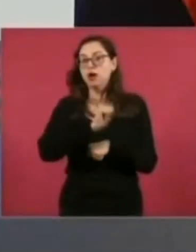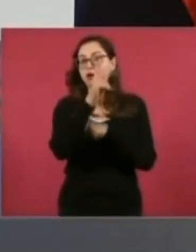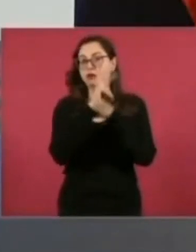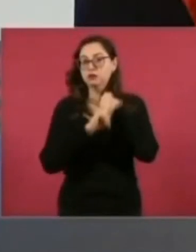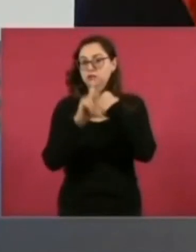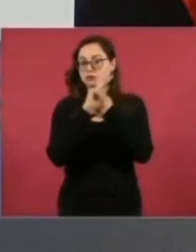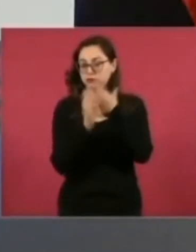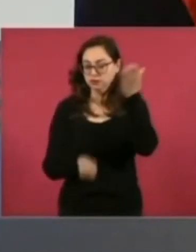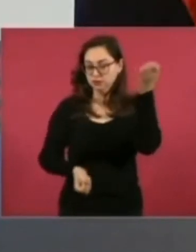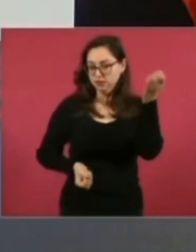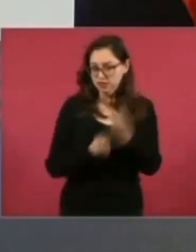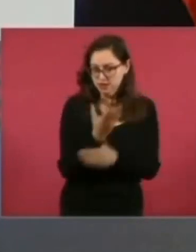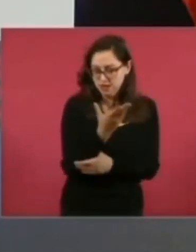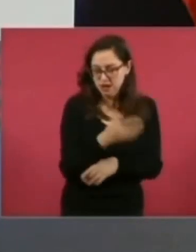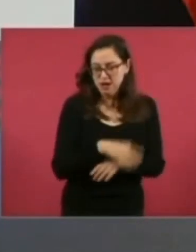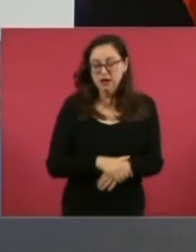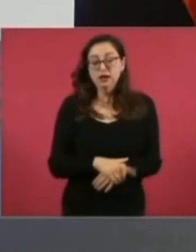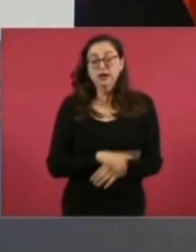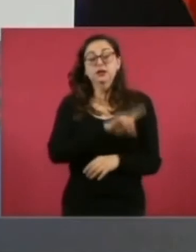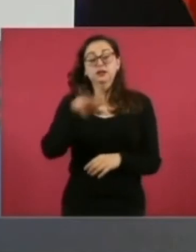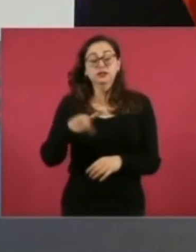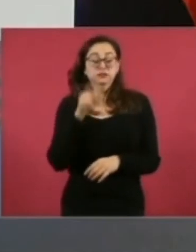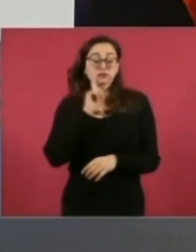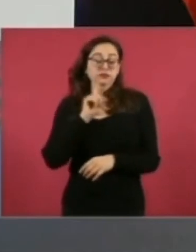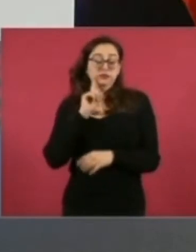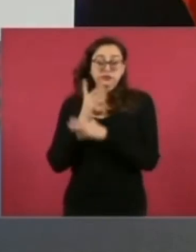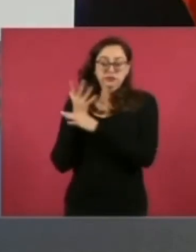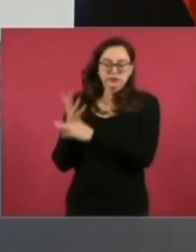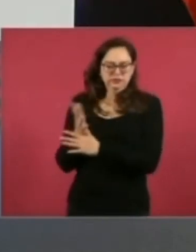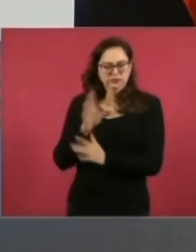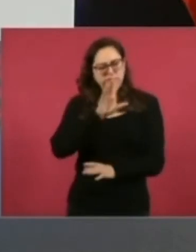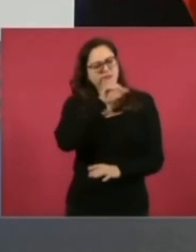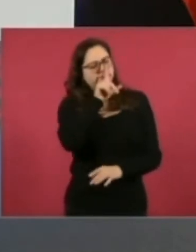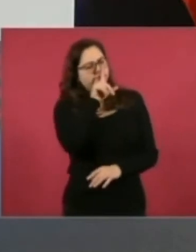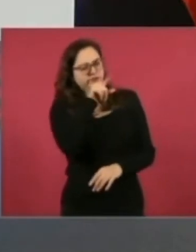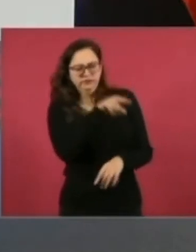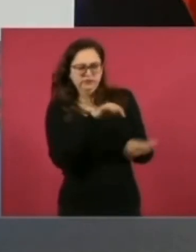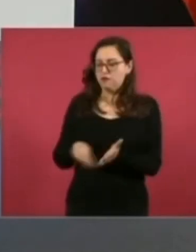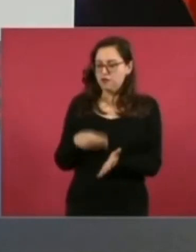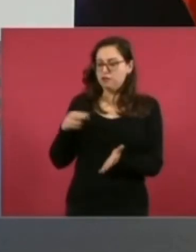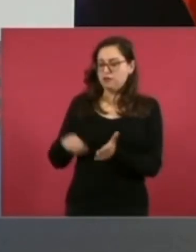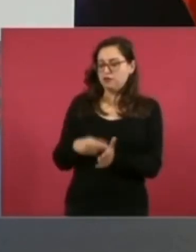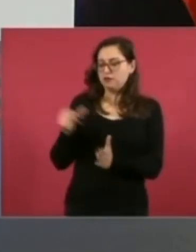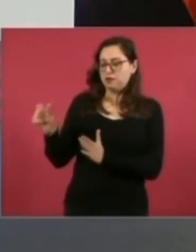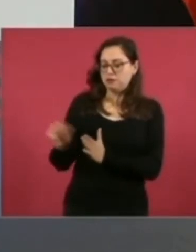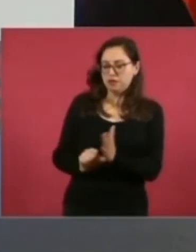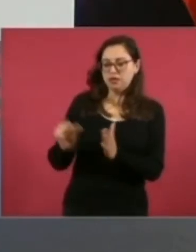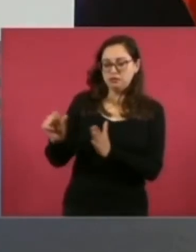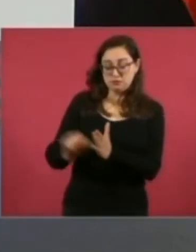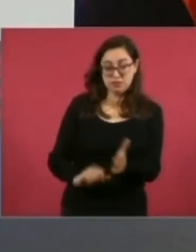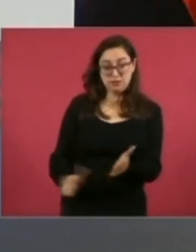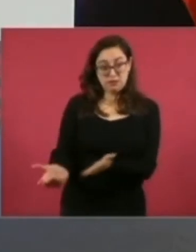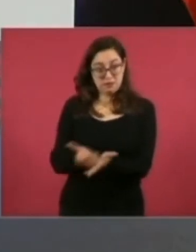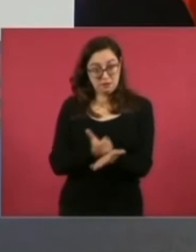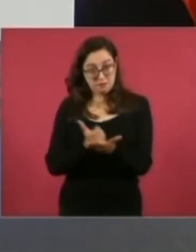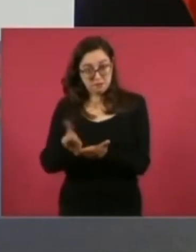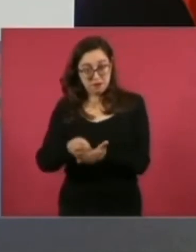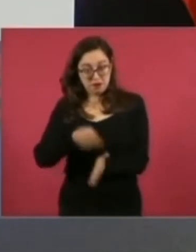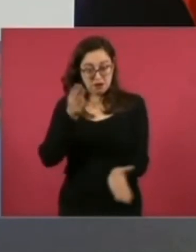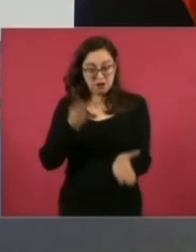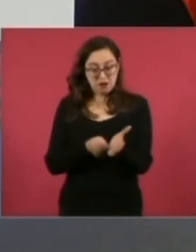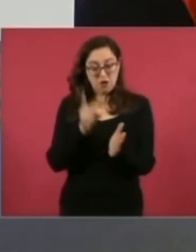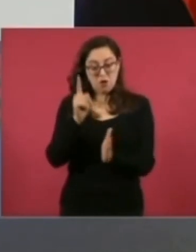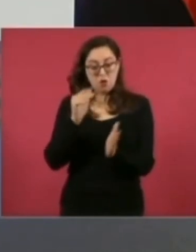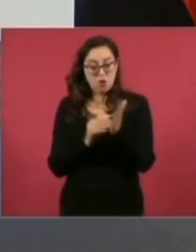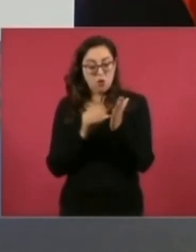provisional. Este tipo de actitudes, Toño, son desafortunadamente frecuentes en